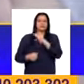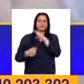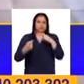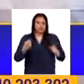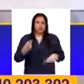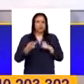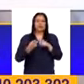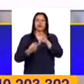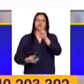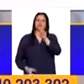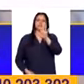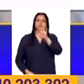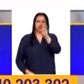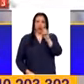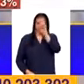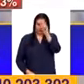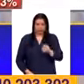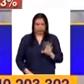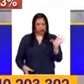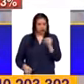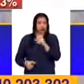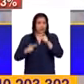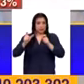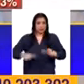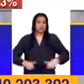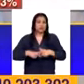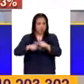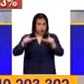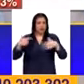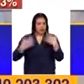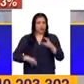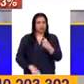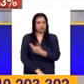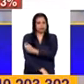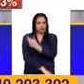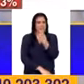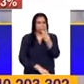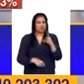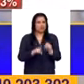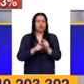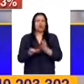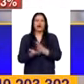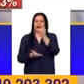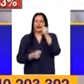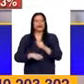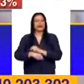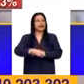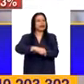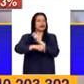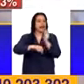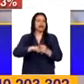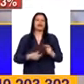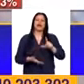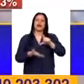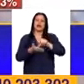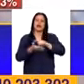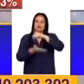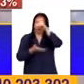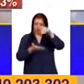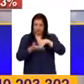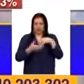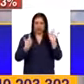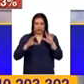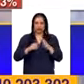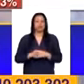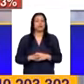con el 65% de su población vacunada con 2 dosis, así como Ica, Tacna y Lima Metropolitana. La